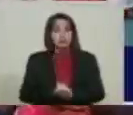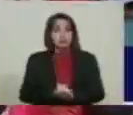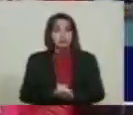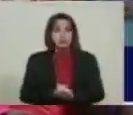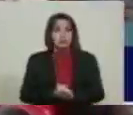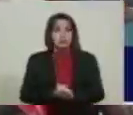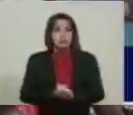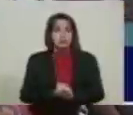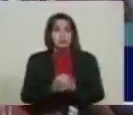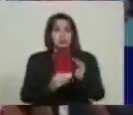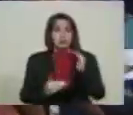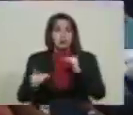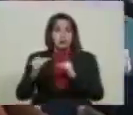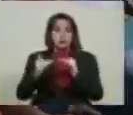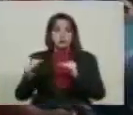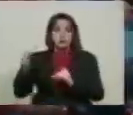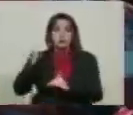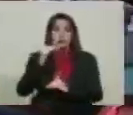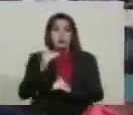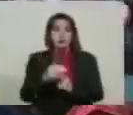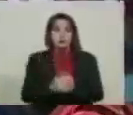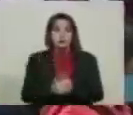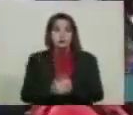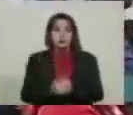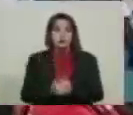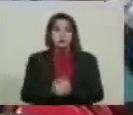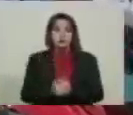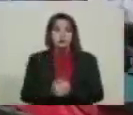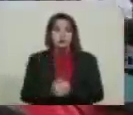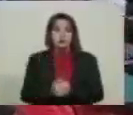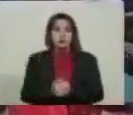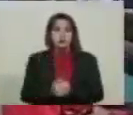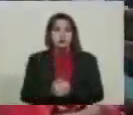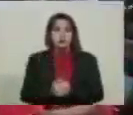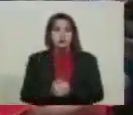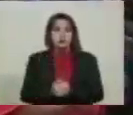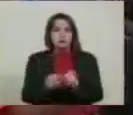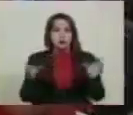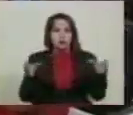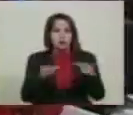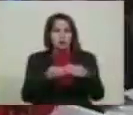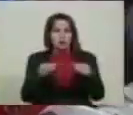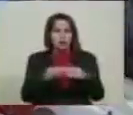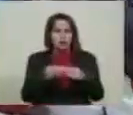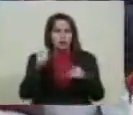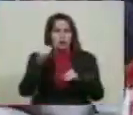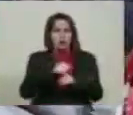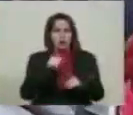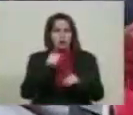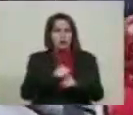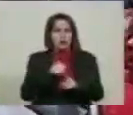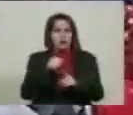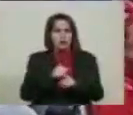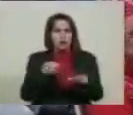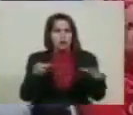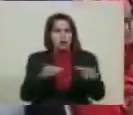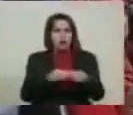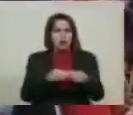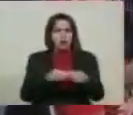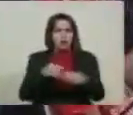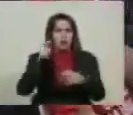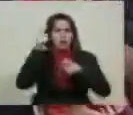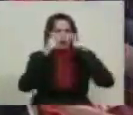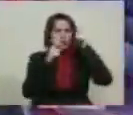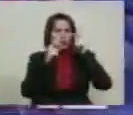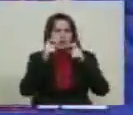Son altos los logros de las unidades de batalla Bolívar Chávez en todos los